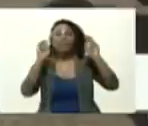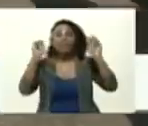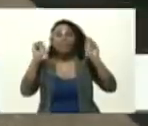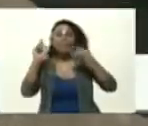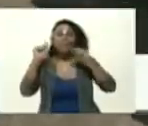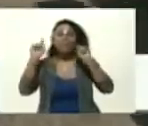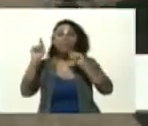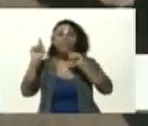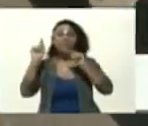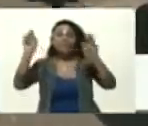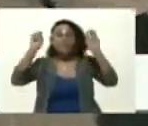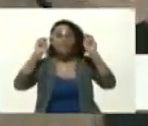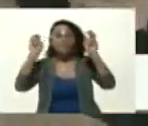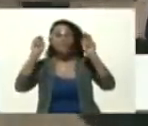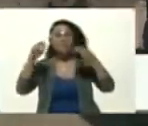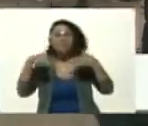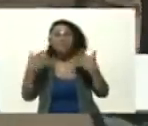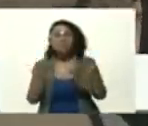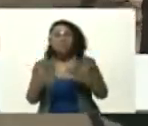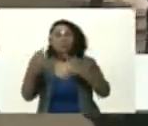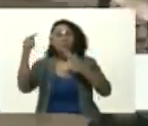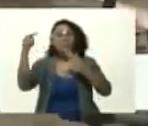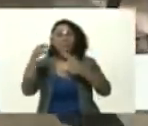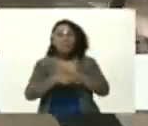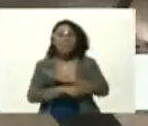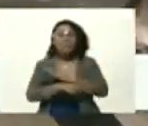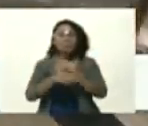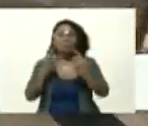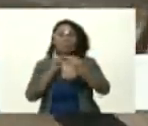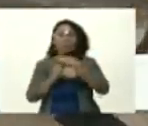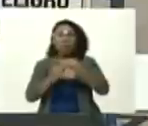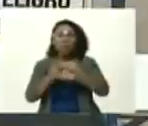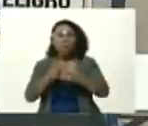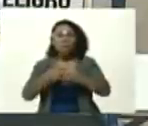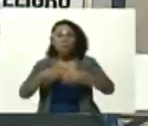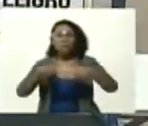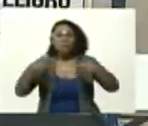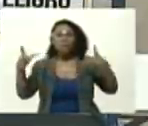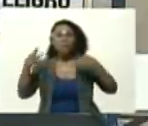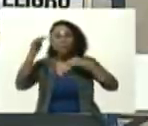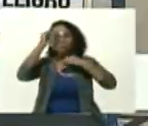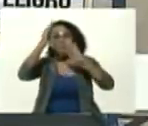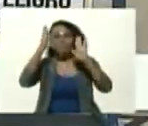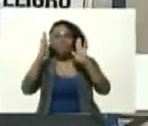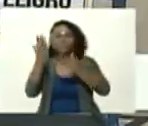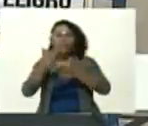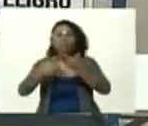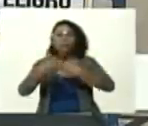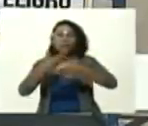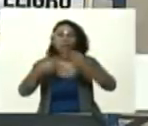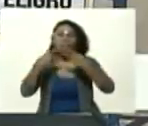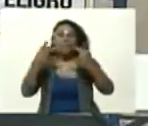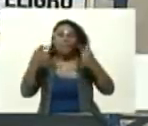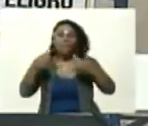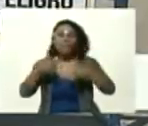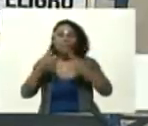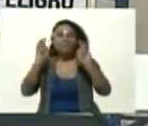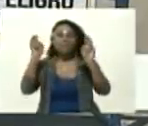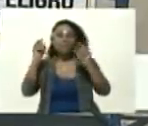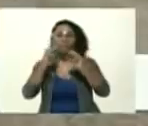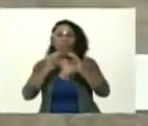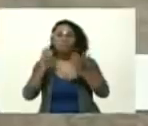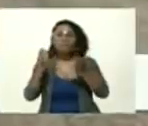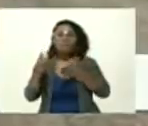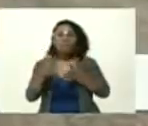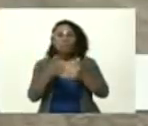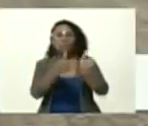este marco de profundizar, optimizar y maximizar la atención de los servicios públicos, en este caso vialidad.